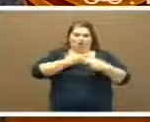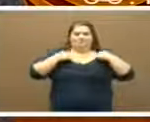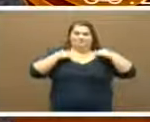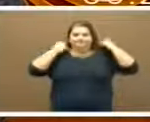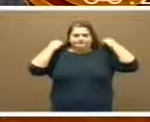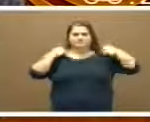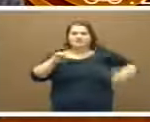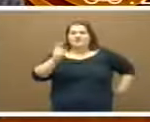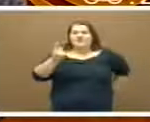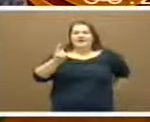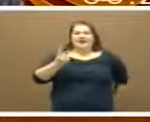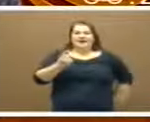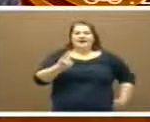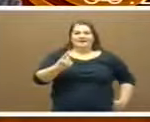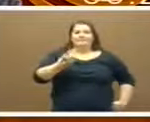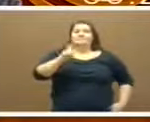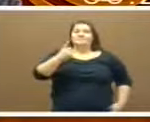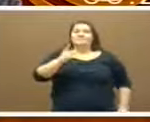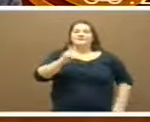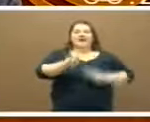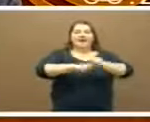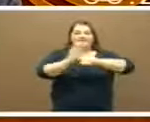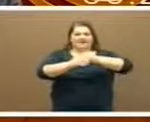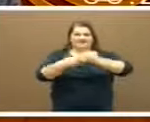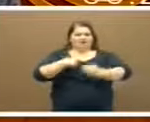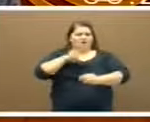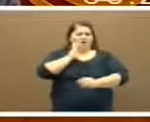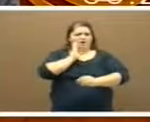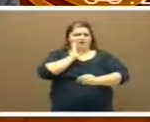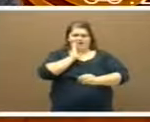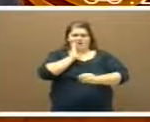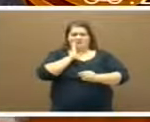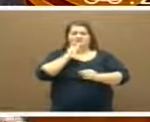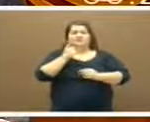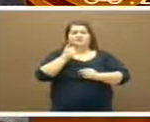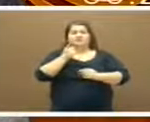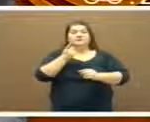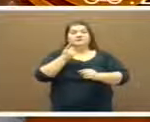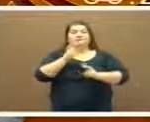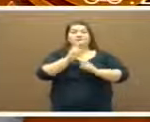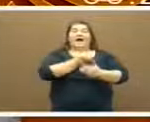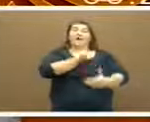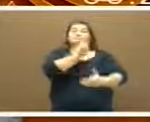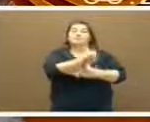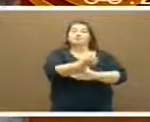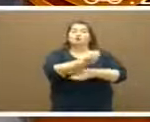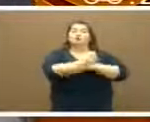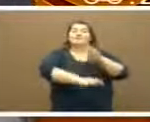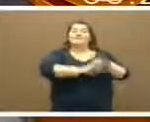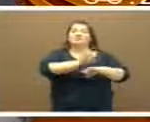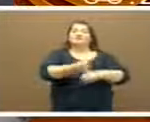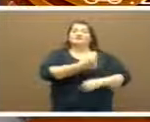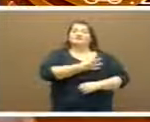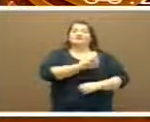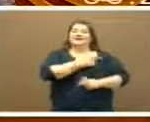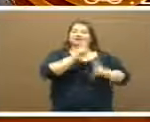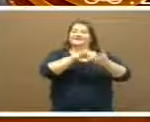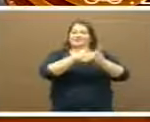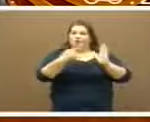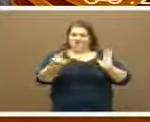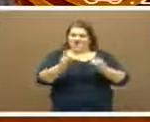enmiendas se refiere, como ya he hecho referencia en la anterior ocasión, a los apoyos a las organizaciones sindicales en materia